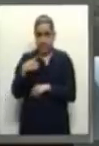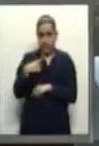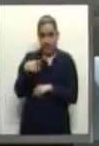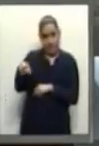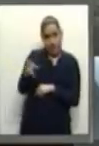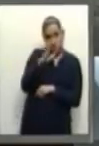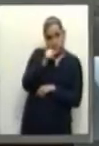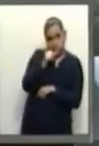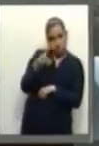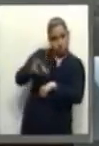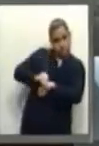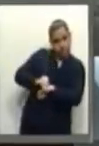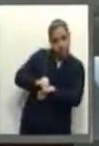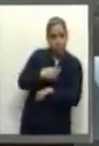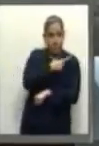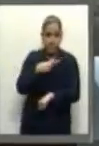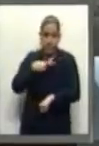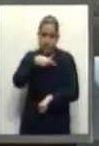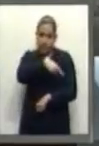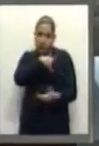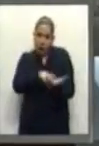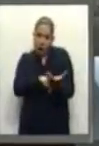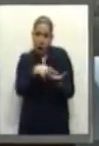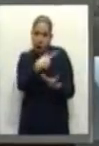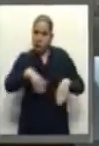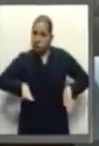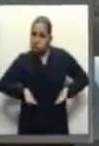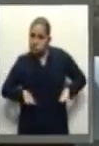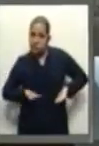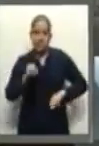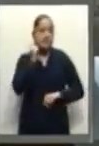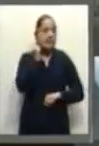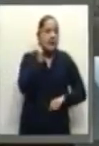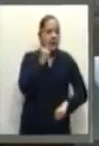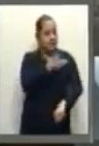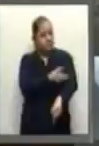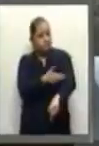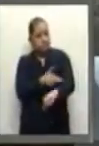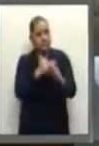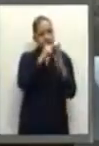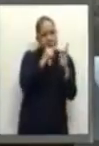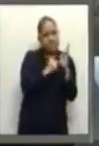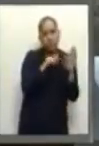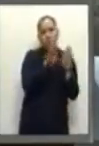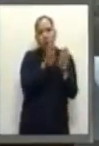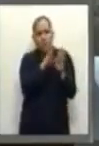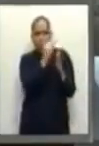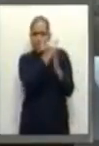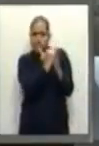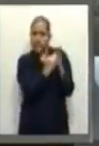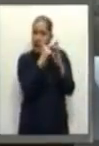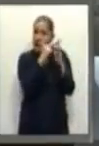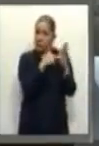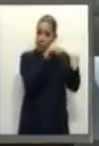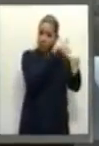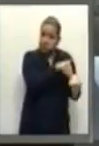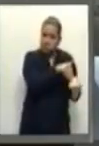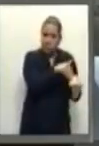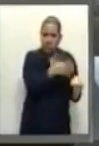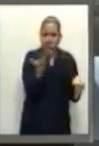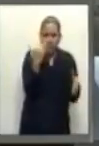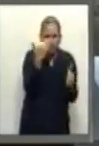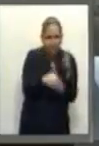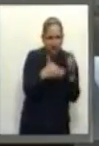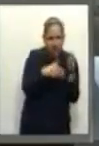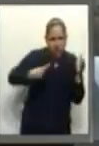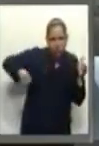parlamentario que si bien es necesario a veces mata la vivacidad de todo lo que debe ocurrir en las cámaras eh